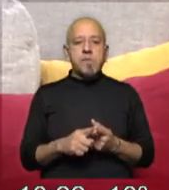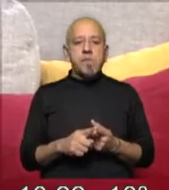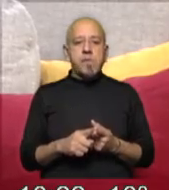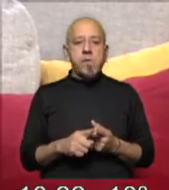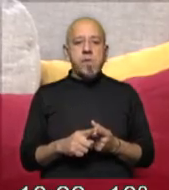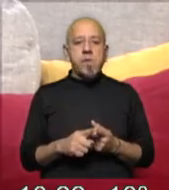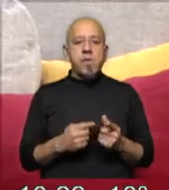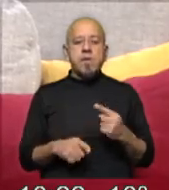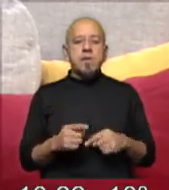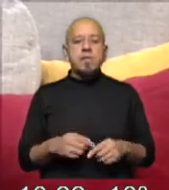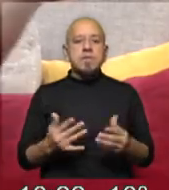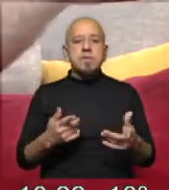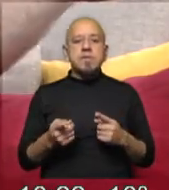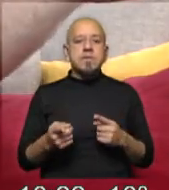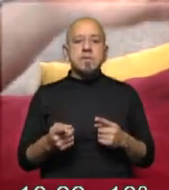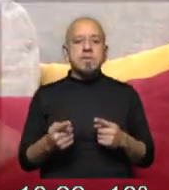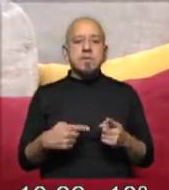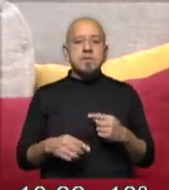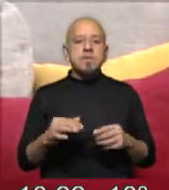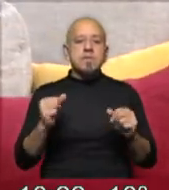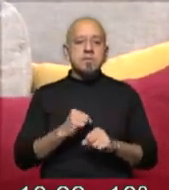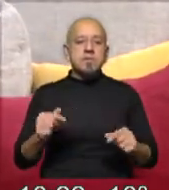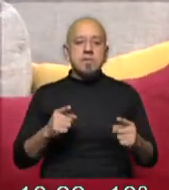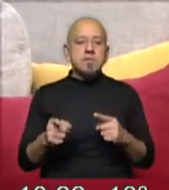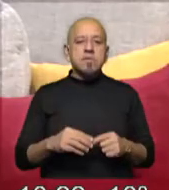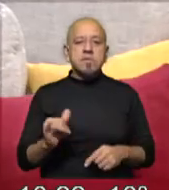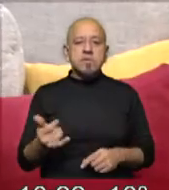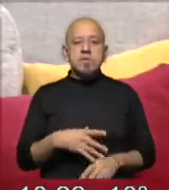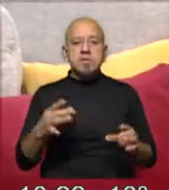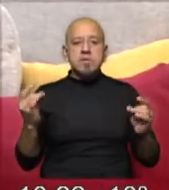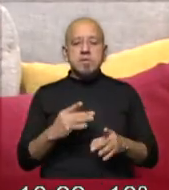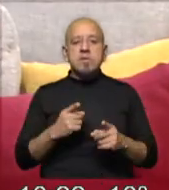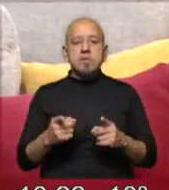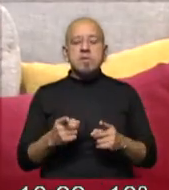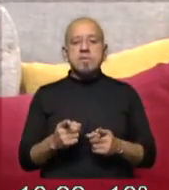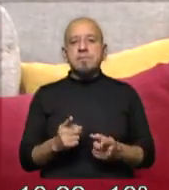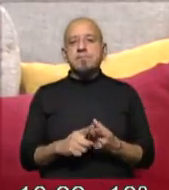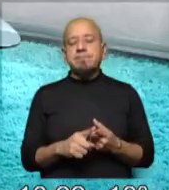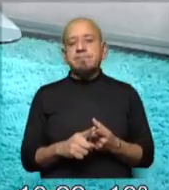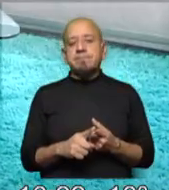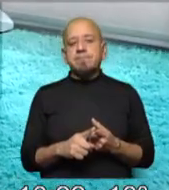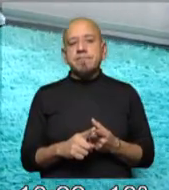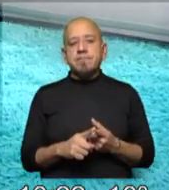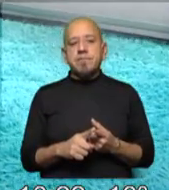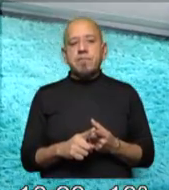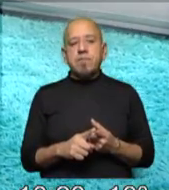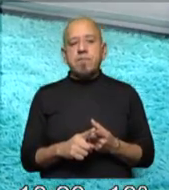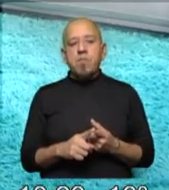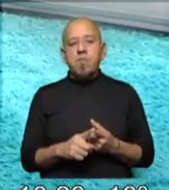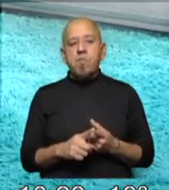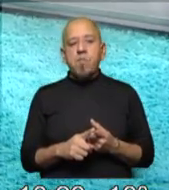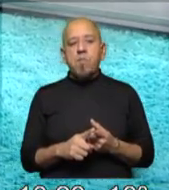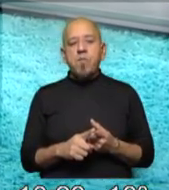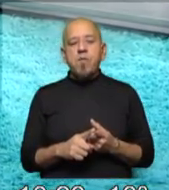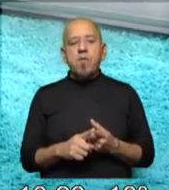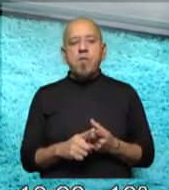trascendencia y busca divertir y lo logra. Y lo logra. Listo, tan sencillo como eso. Pero bueno. Hello, doctor. ¿Cómo le va? ¿Anda bien? Bien, tanto bien,